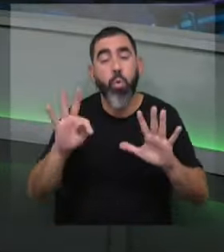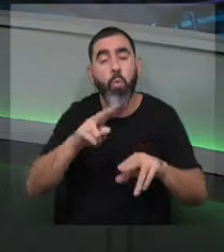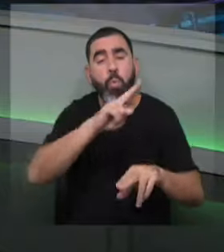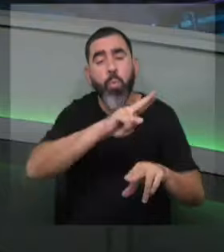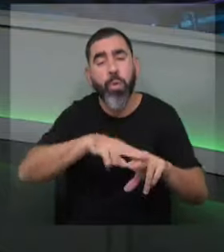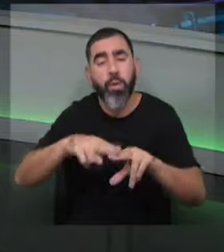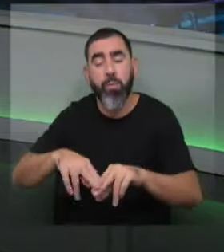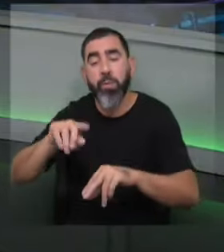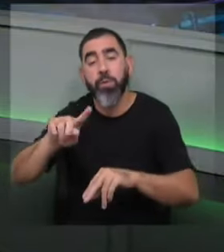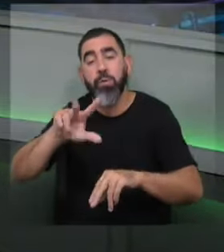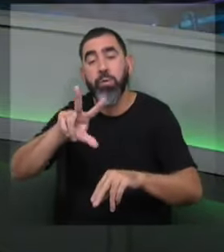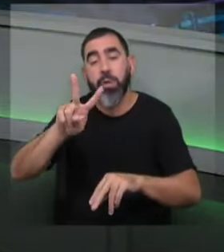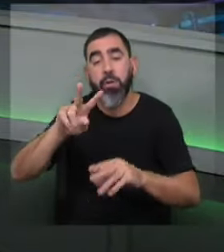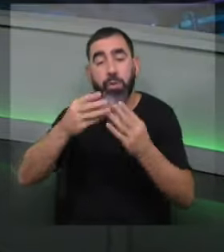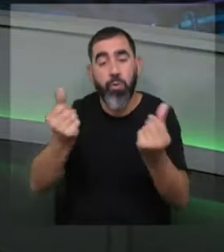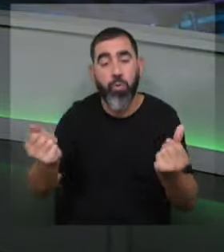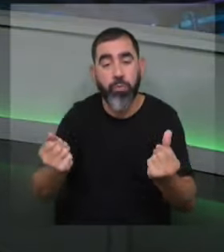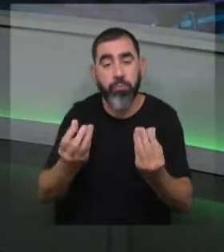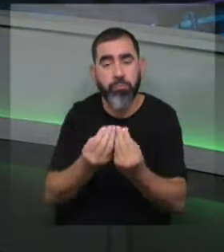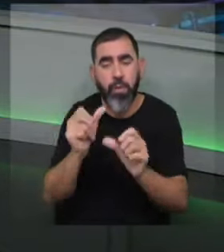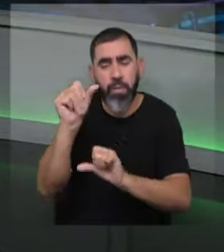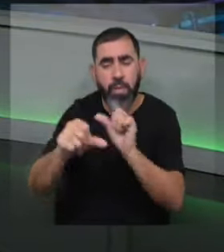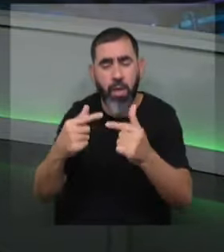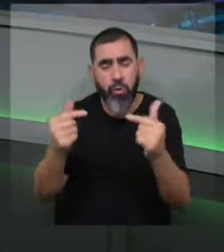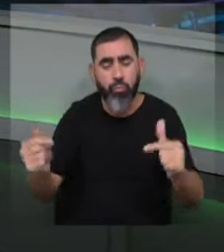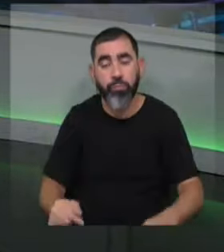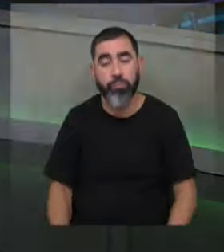muertos, 132 desaparecidos y muchísimos daños materiales.